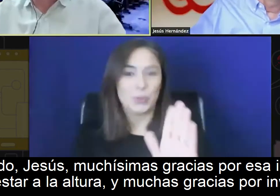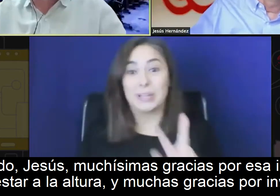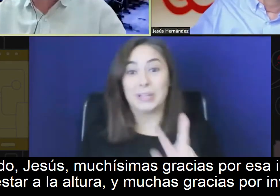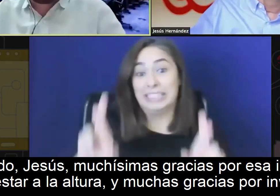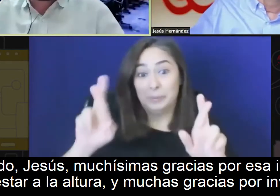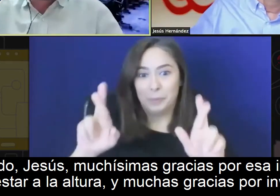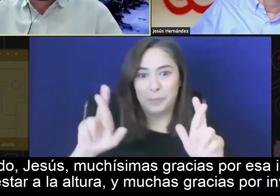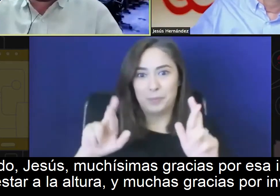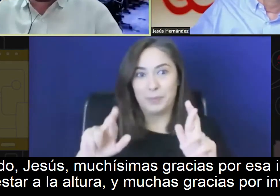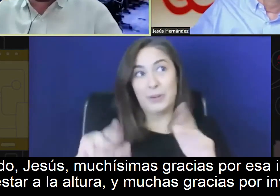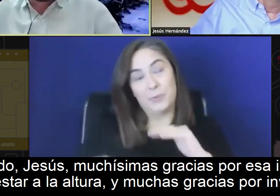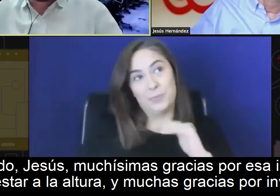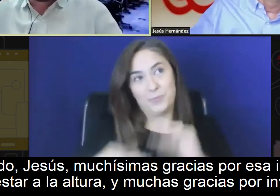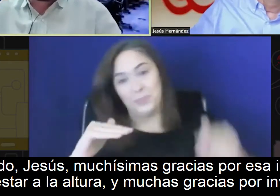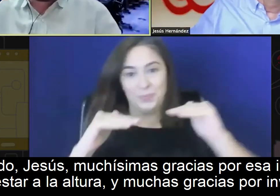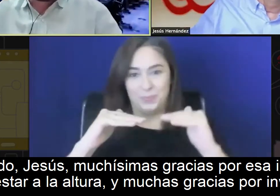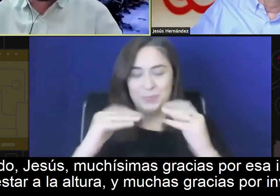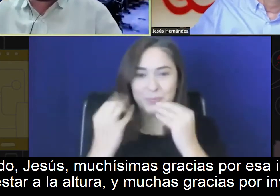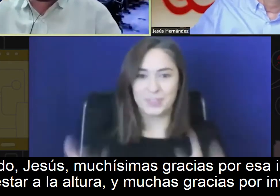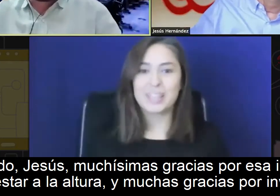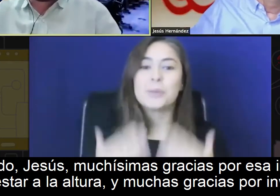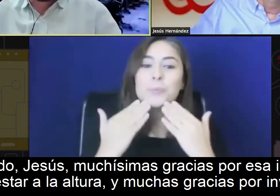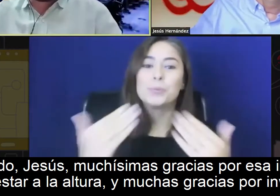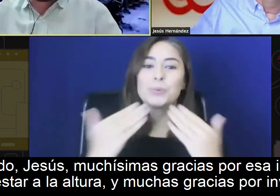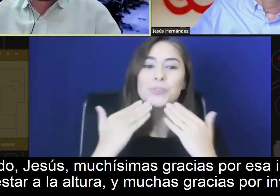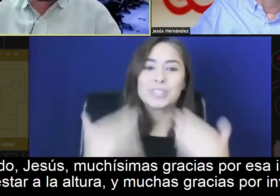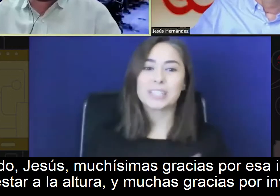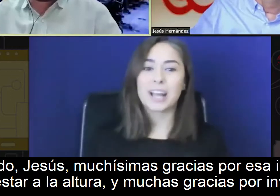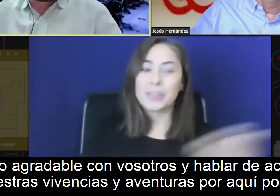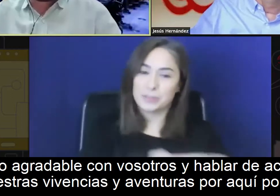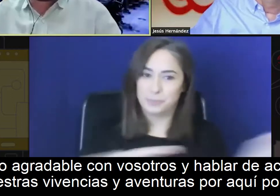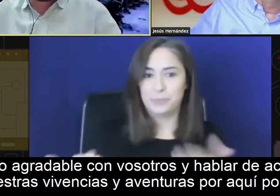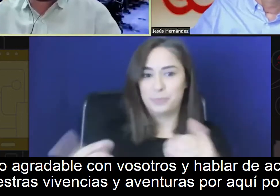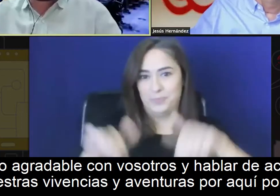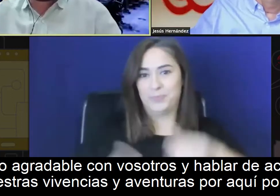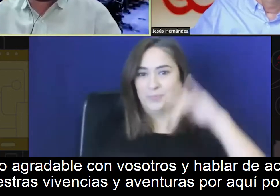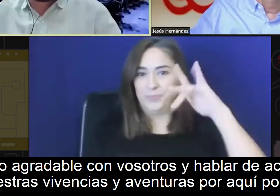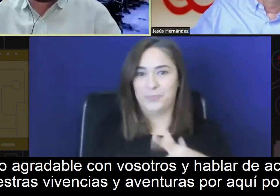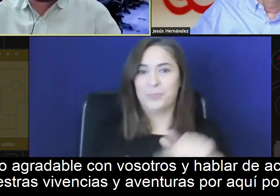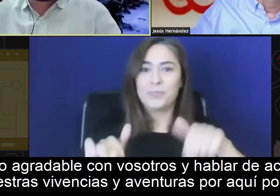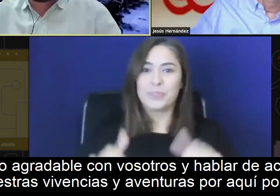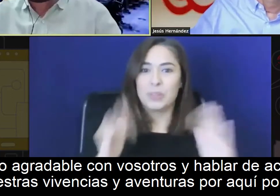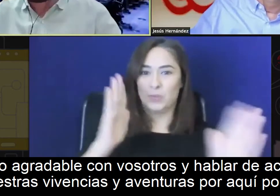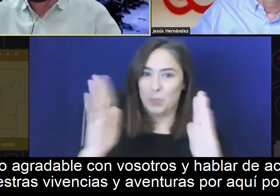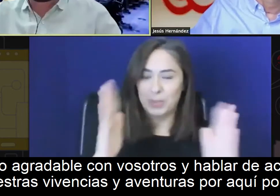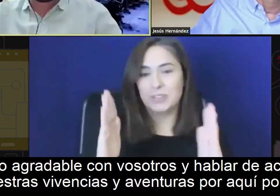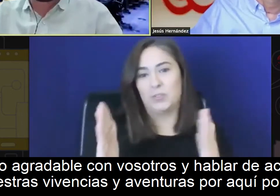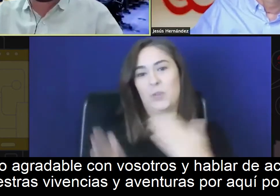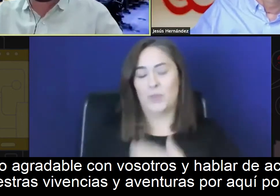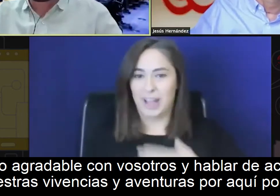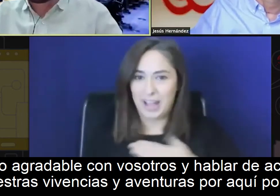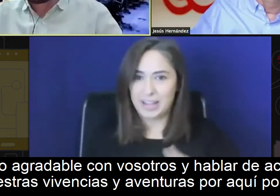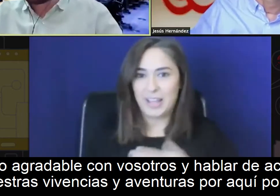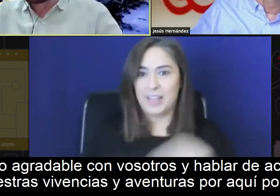a la altura. Y muchas gracias por invitarme a pasar este ratito agradable con vosotros y